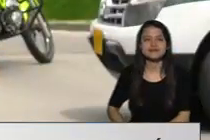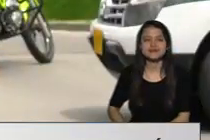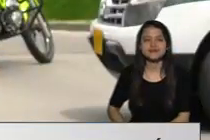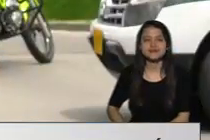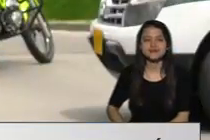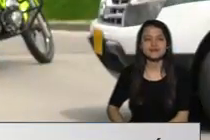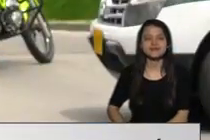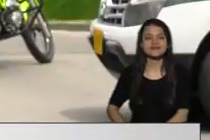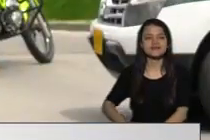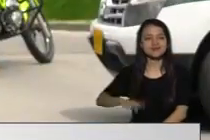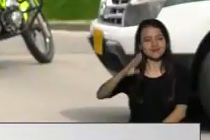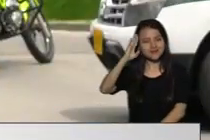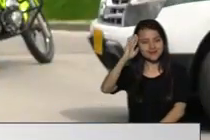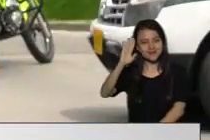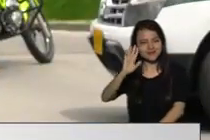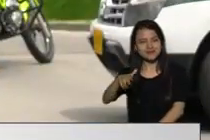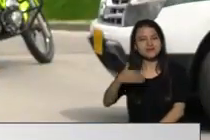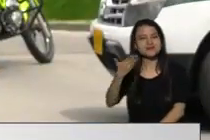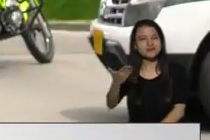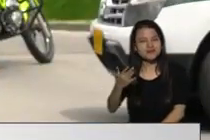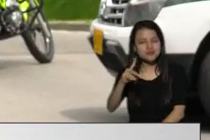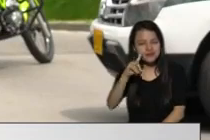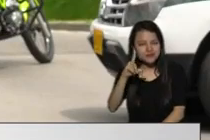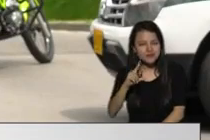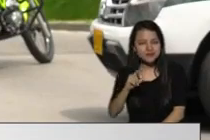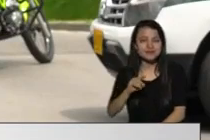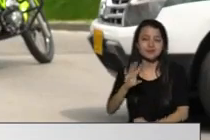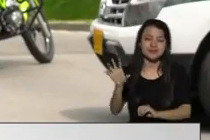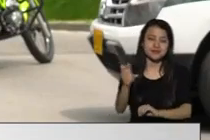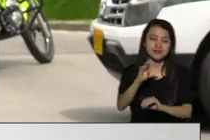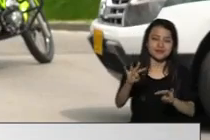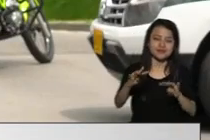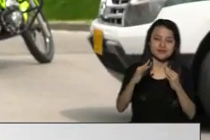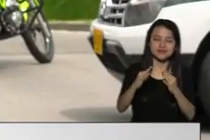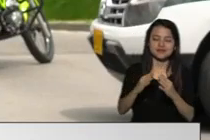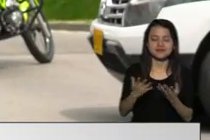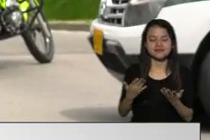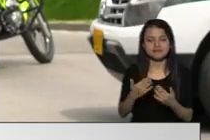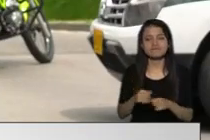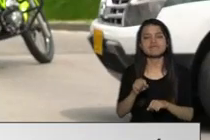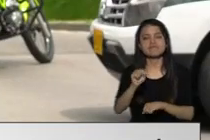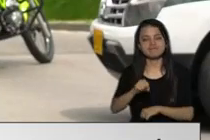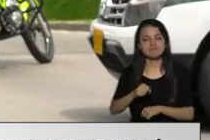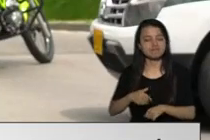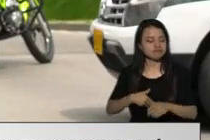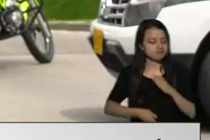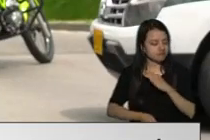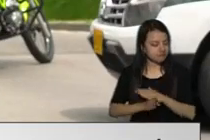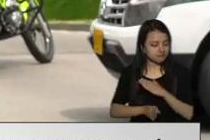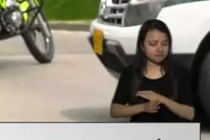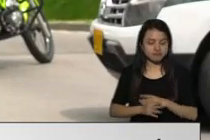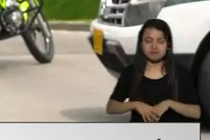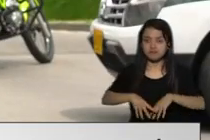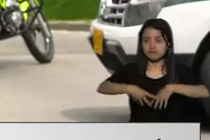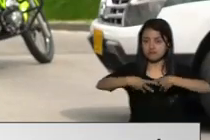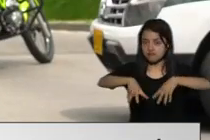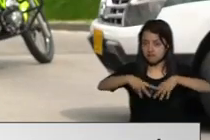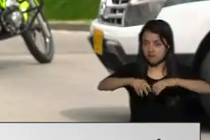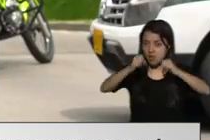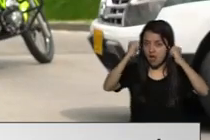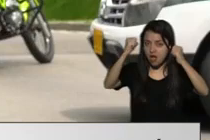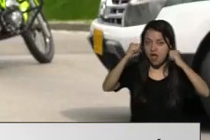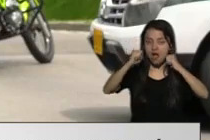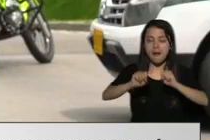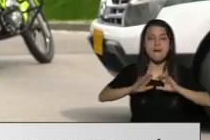Hola, ¿qué tal, Luisa? Muy buenas tardes para usted y para toda nuestra audiencia. Paro de taxistas en la capital de la República que se mantiene para el día de mañana. A continuación